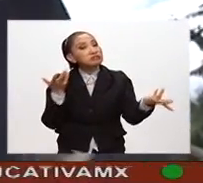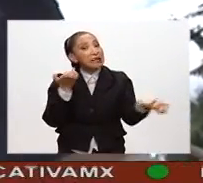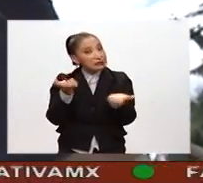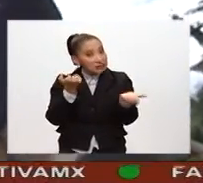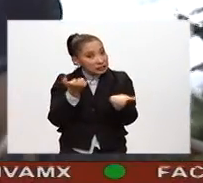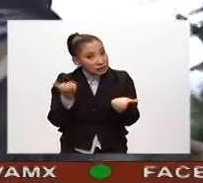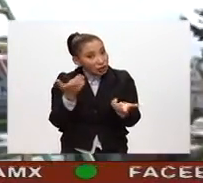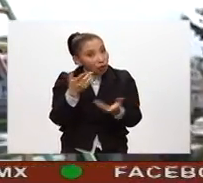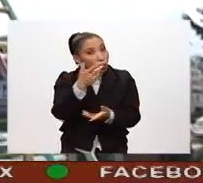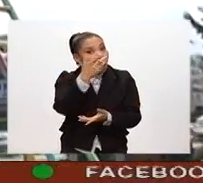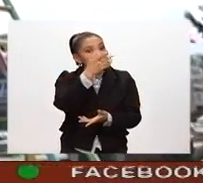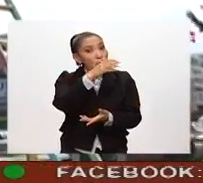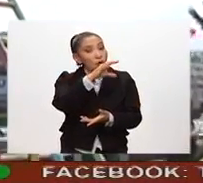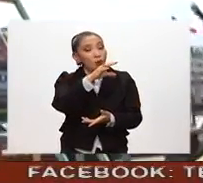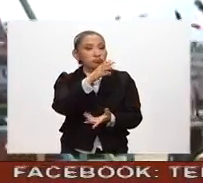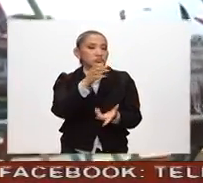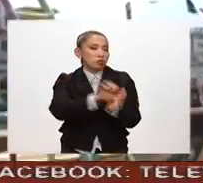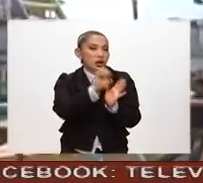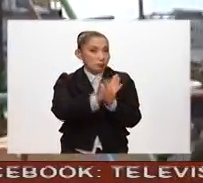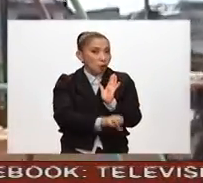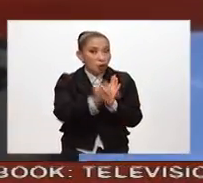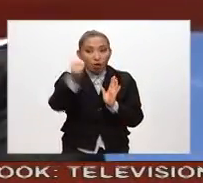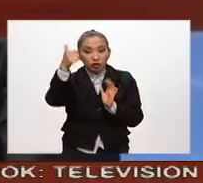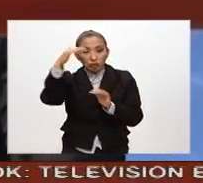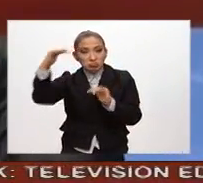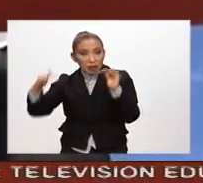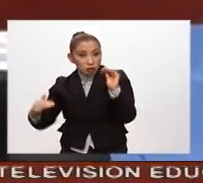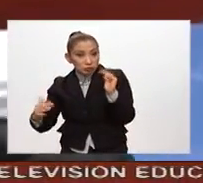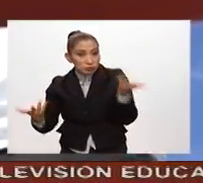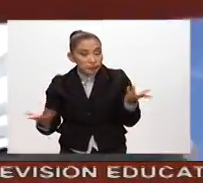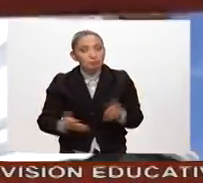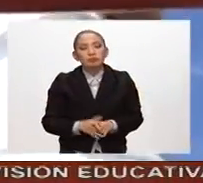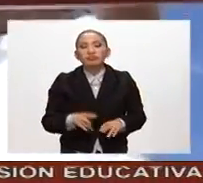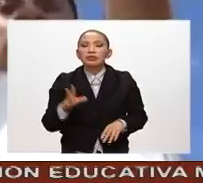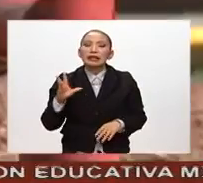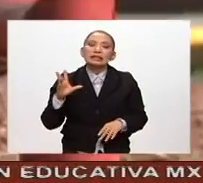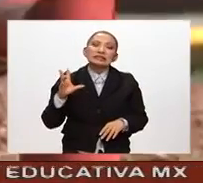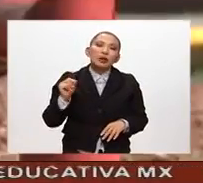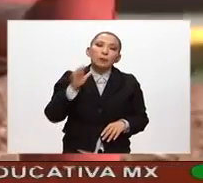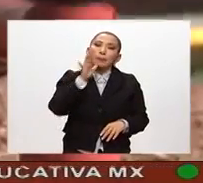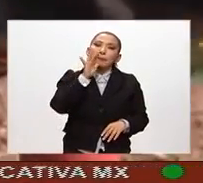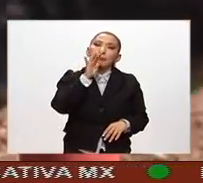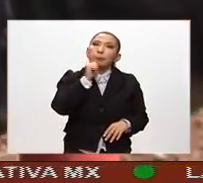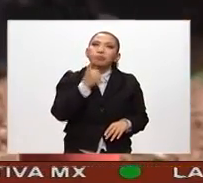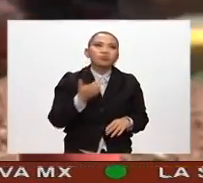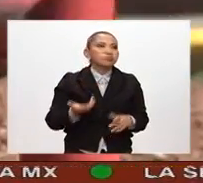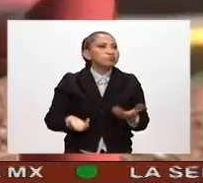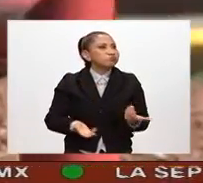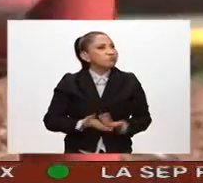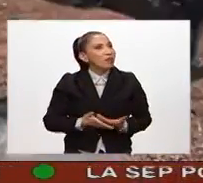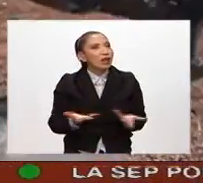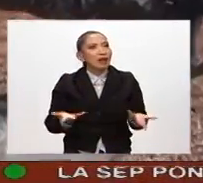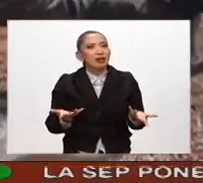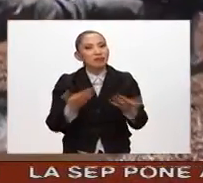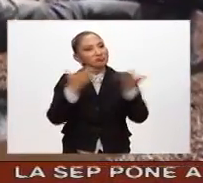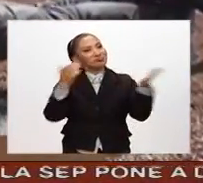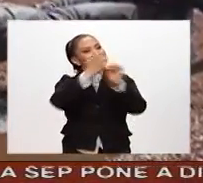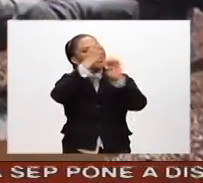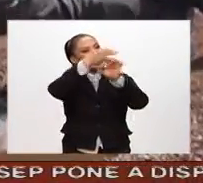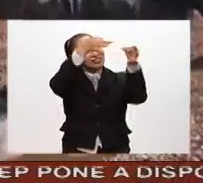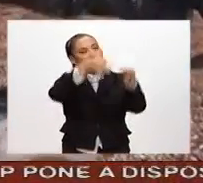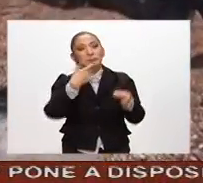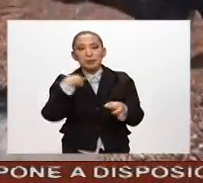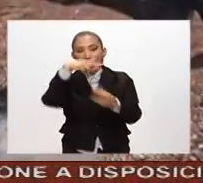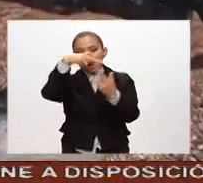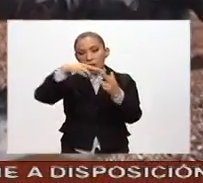del ejercicio, hacer ejercicio, que mejoran a otros? Mira, no podemos hacerlo tan a nivel estado, pero sí a